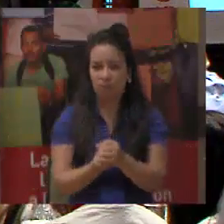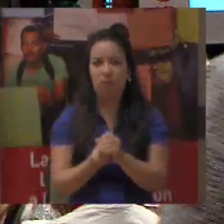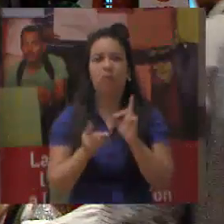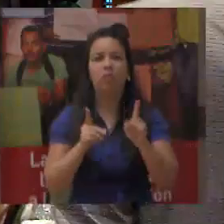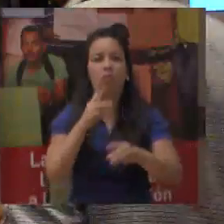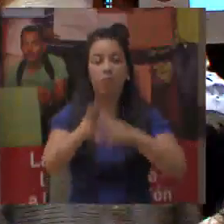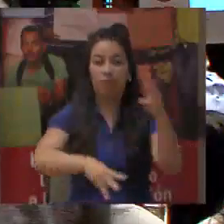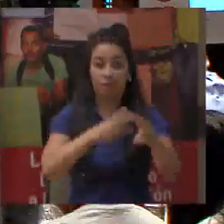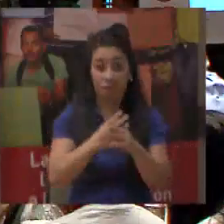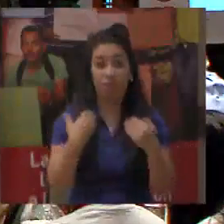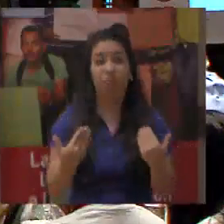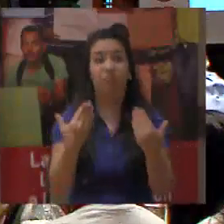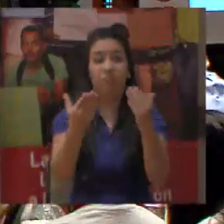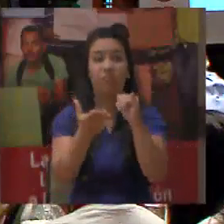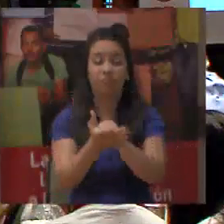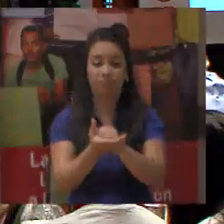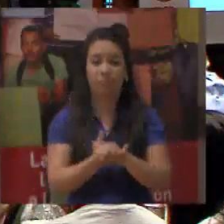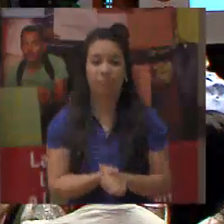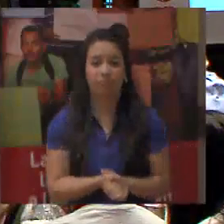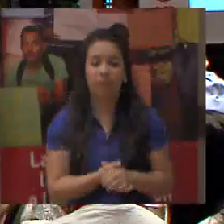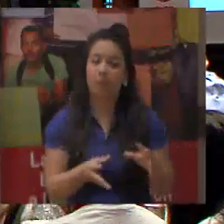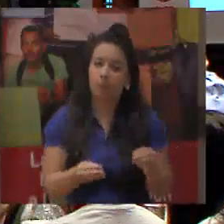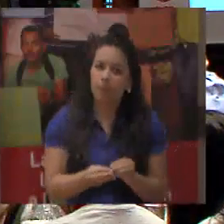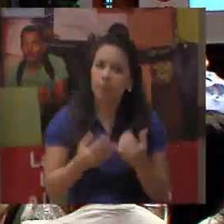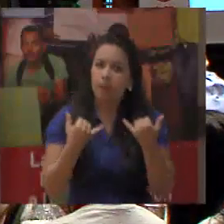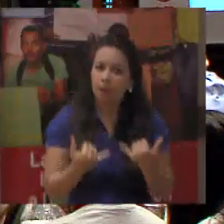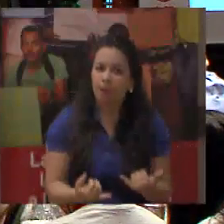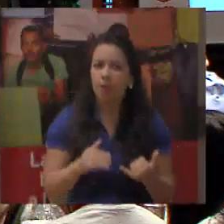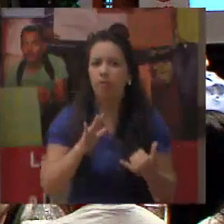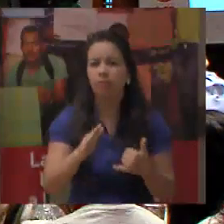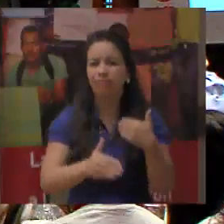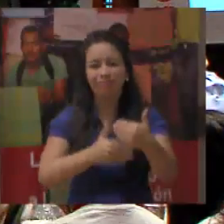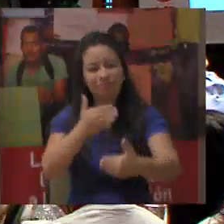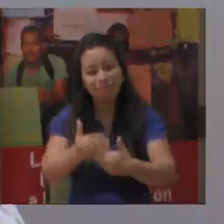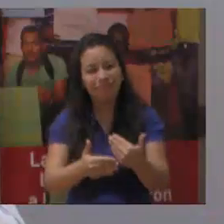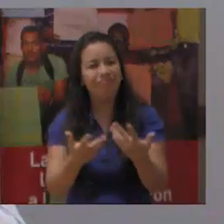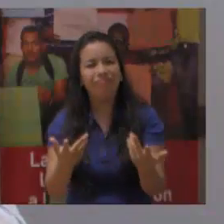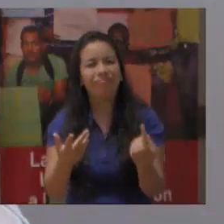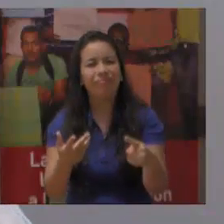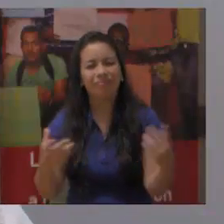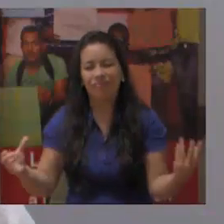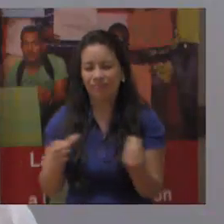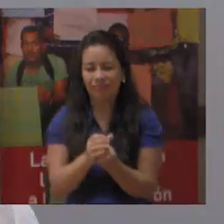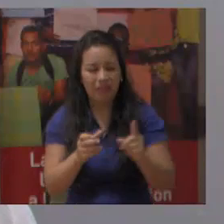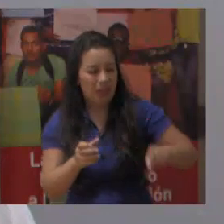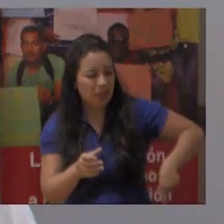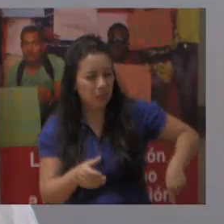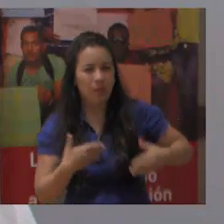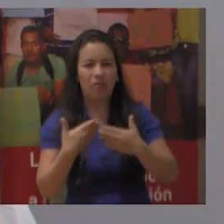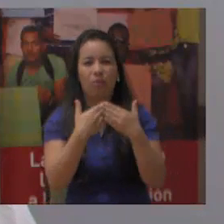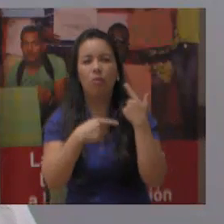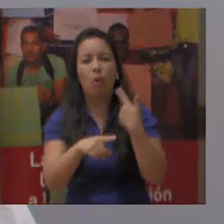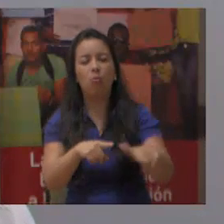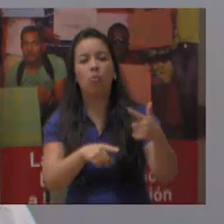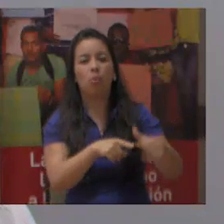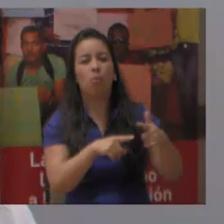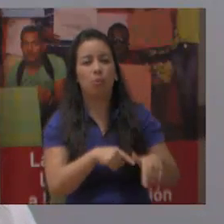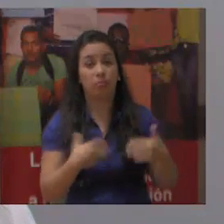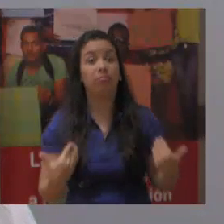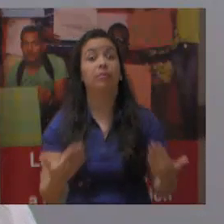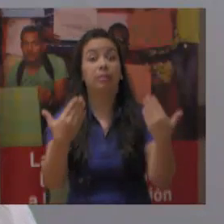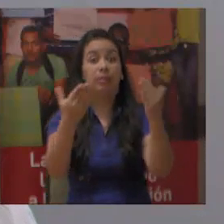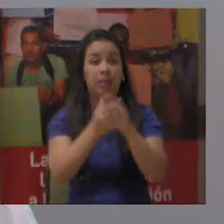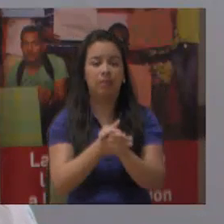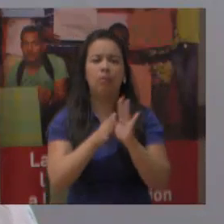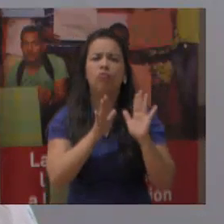en el mundo, y por eso hay miles de casos de éxito de personas reintegradas. Esto es lo más, yo creo que es